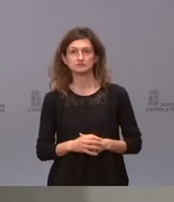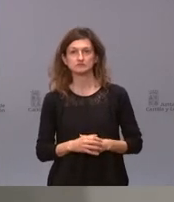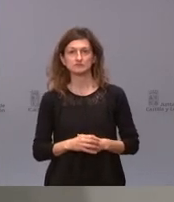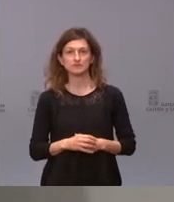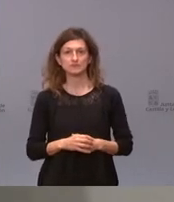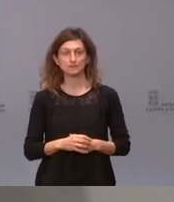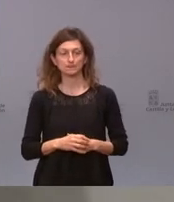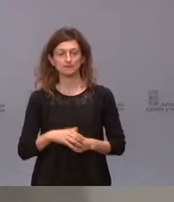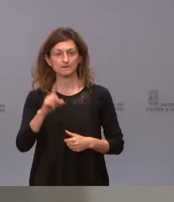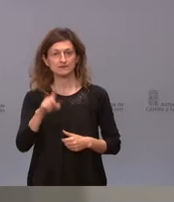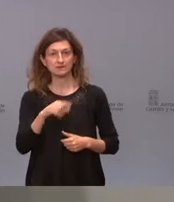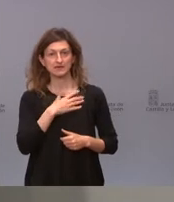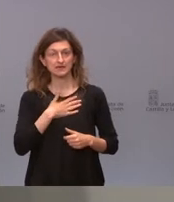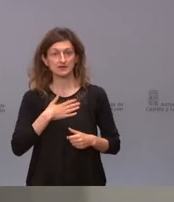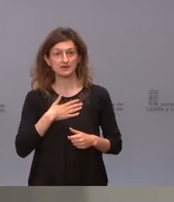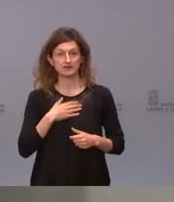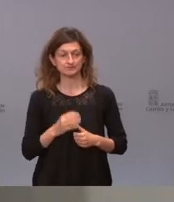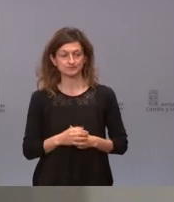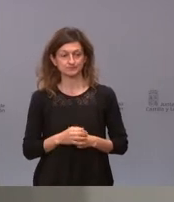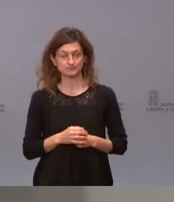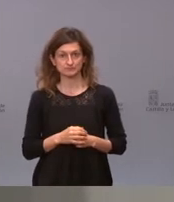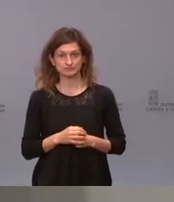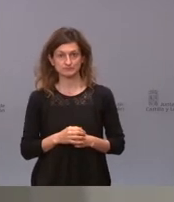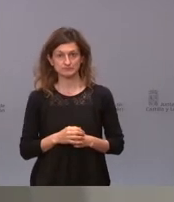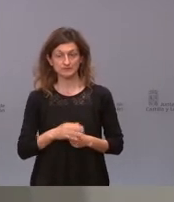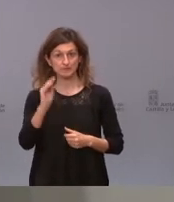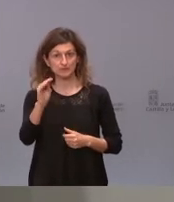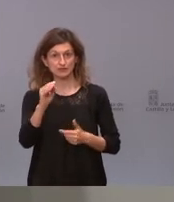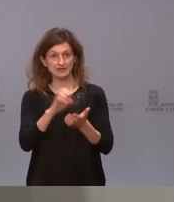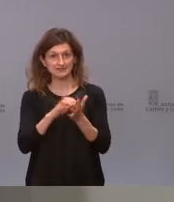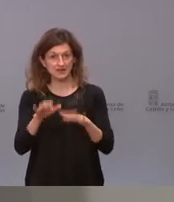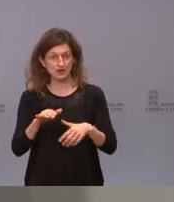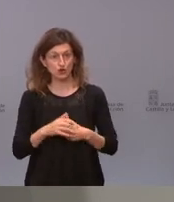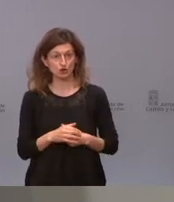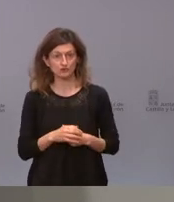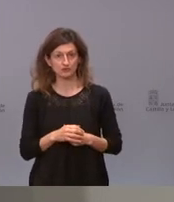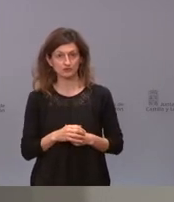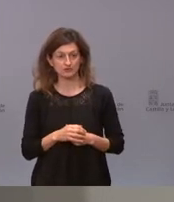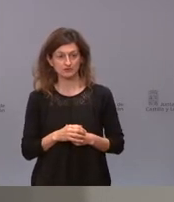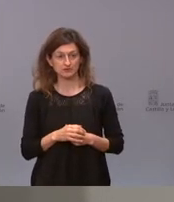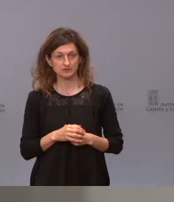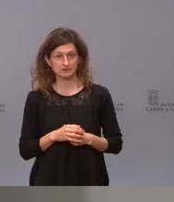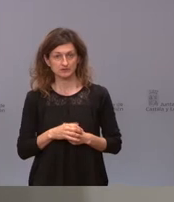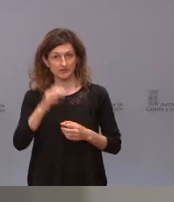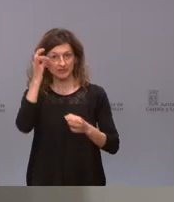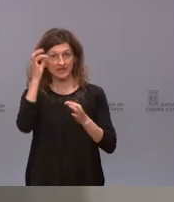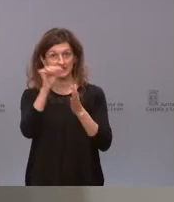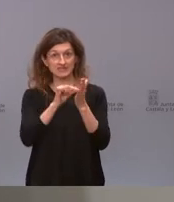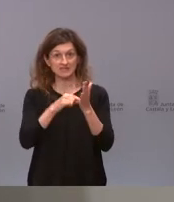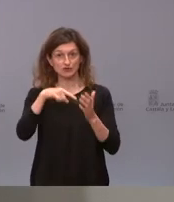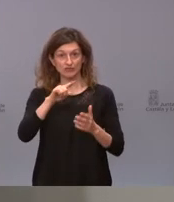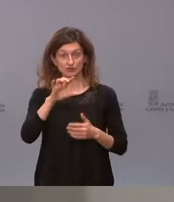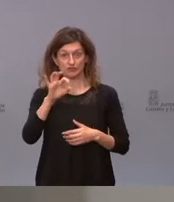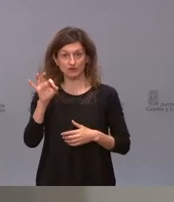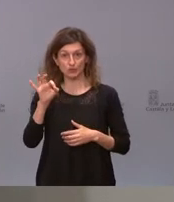yo quería preguntarle si castilla y león es la única comunidad que está aplica está aplicando este criterio de 150